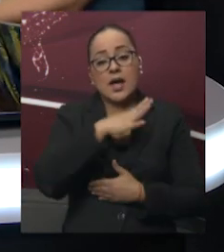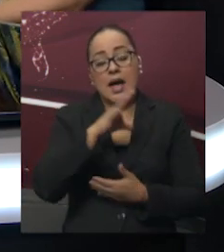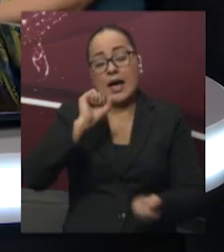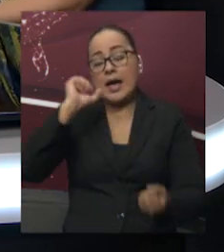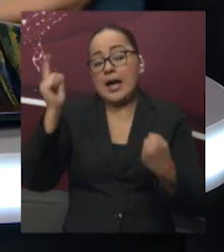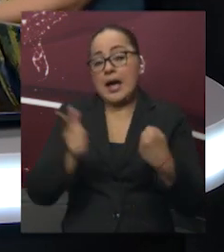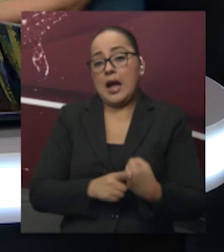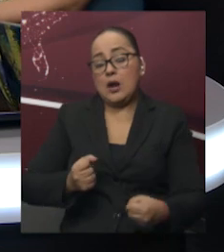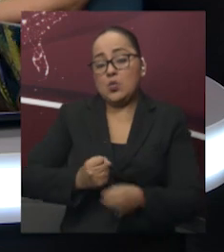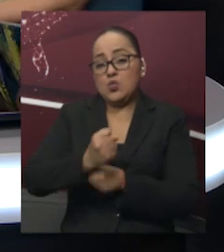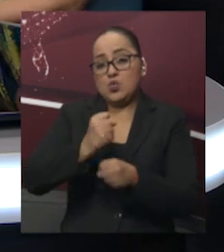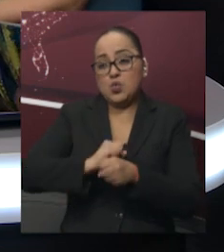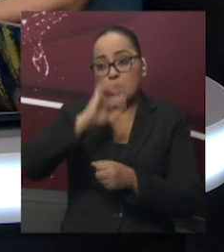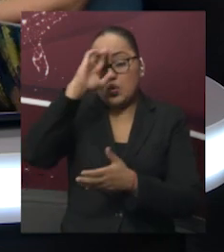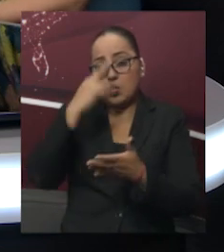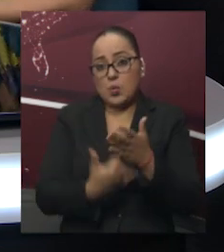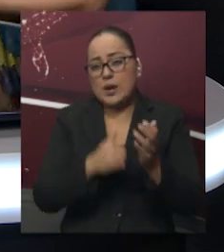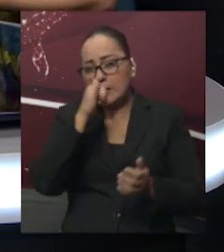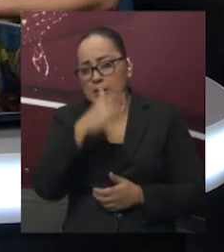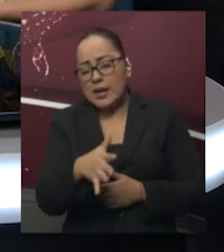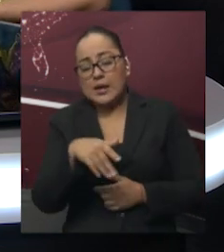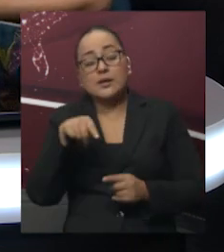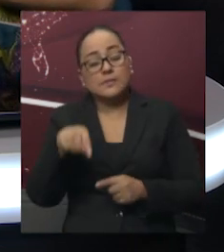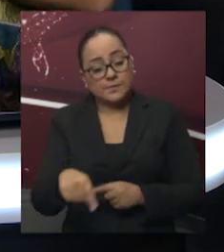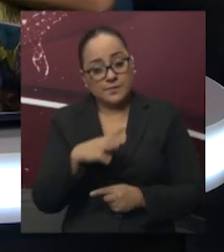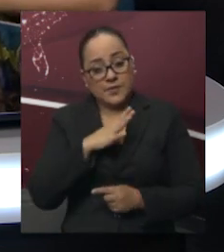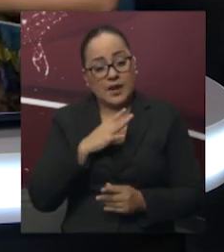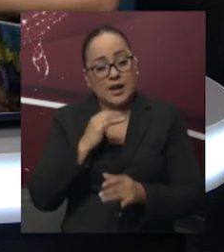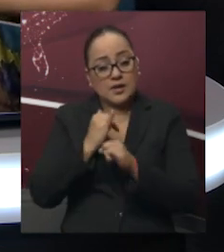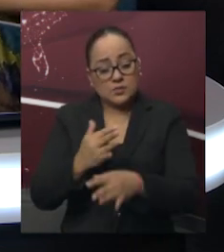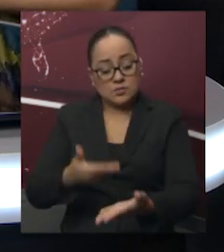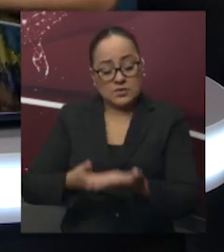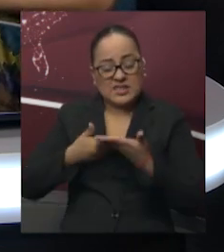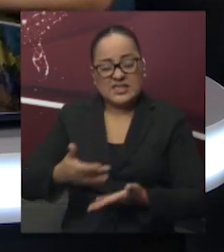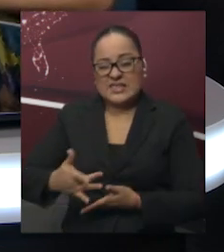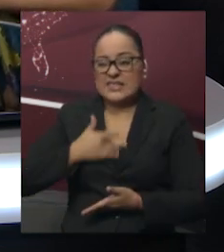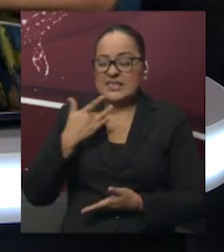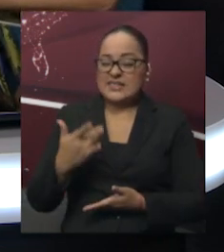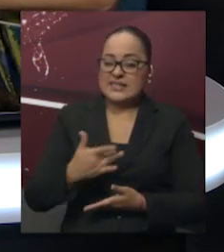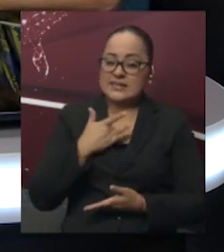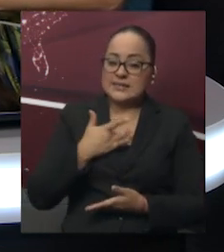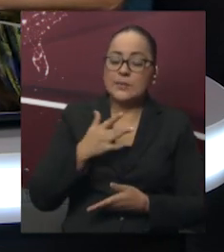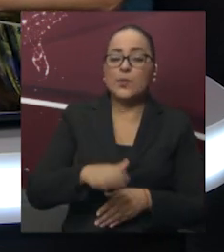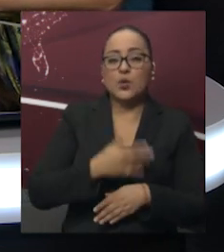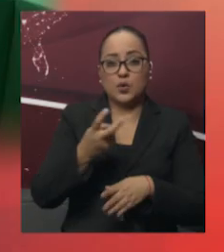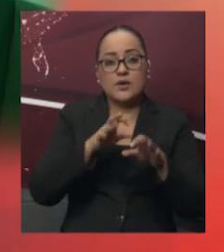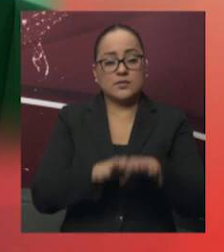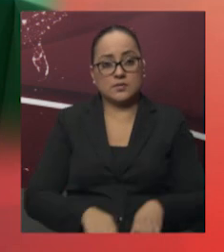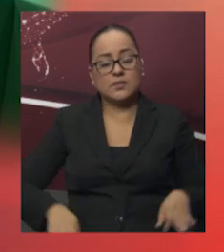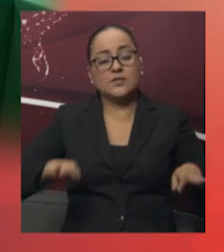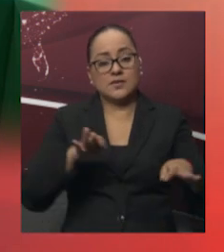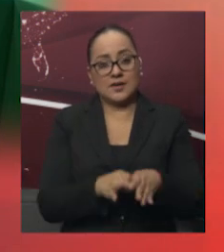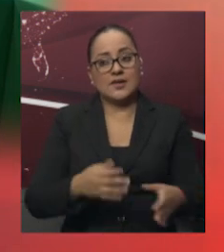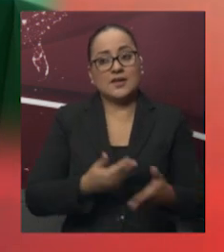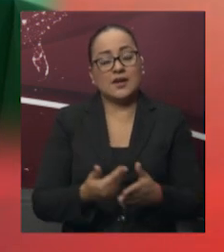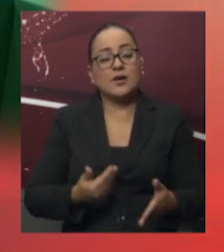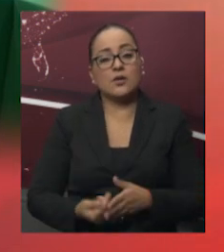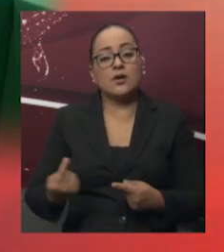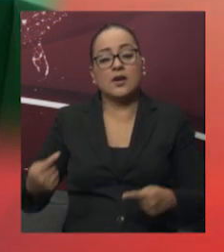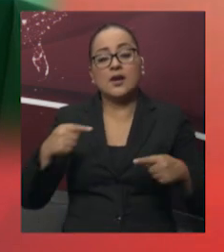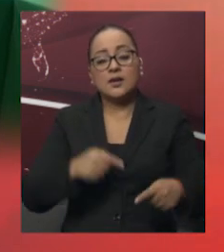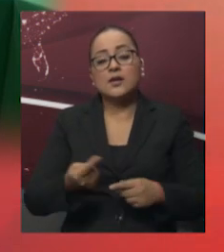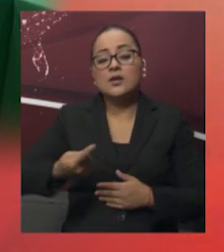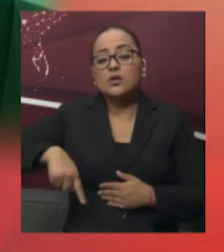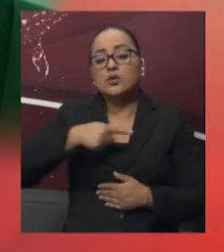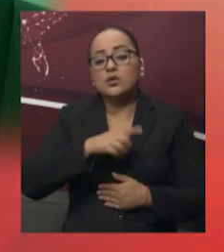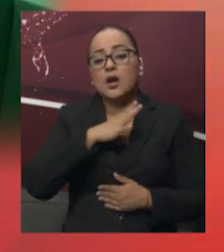sufrido de violencia. Entonces tenemos estadísticas que nos llaman mucho la atención y es precisamente con esto que estamos proponiendo